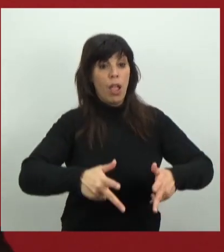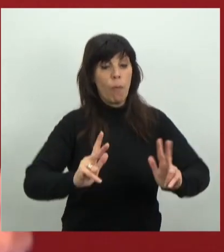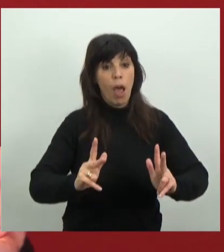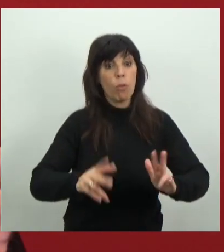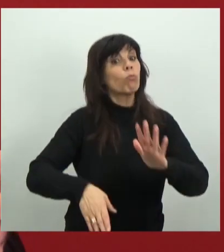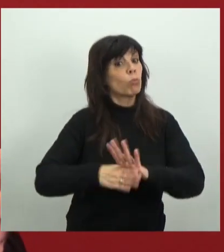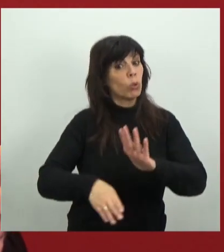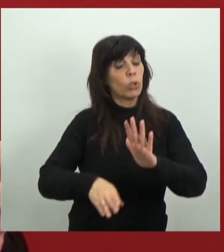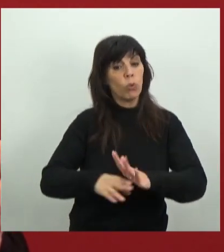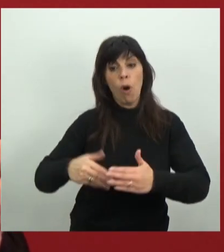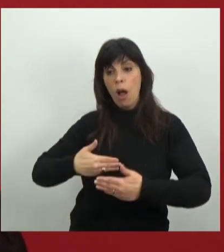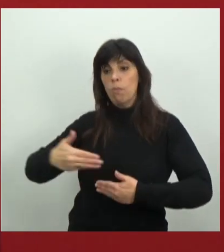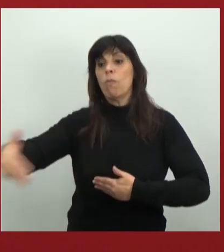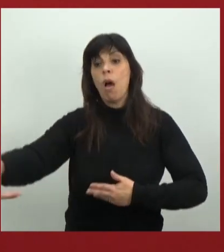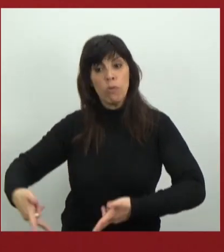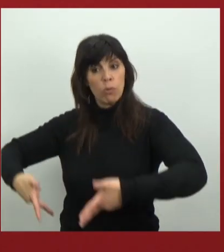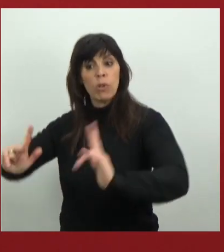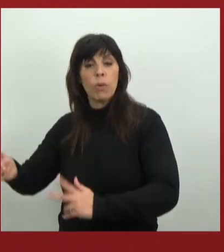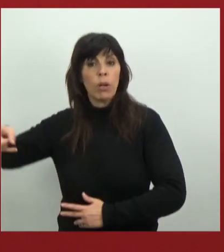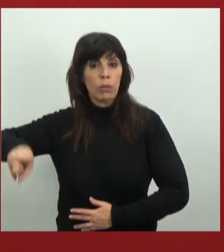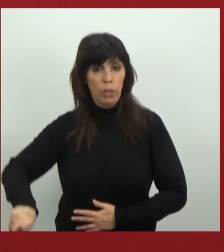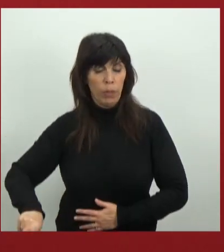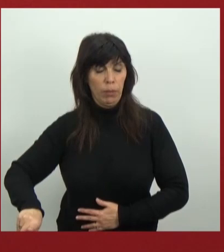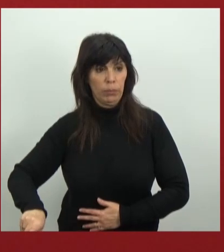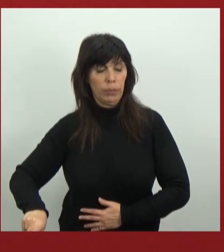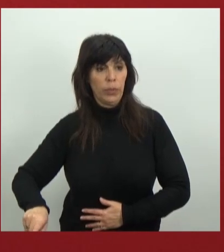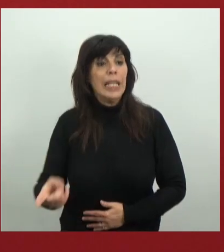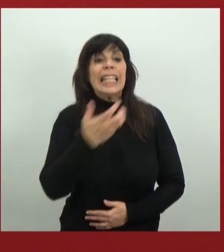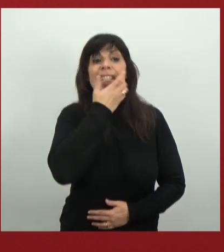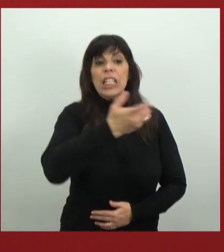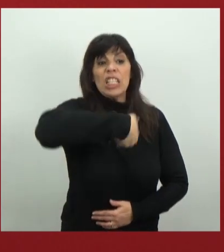Y muchas veces, simplemente cambiando el estilo de vida